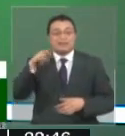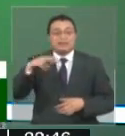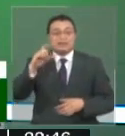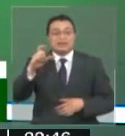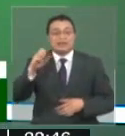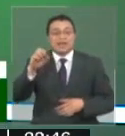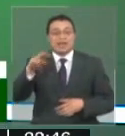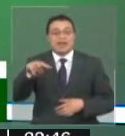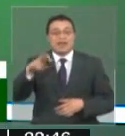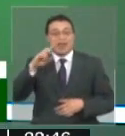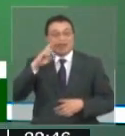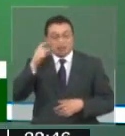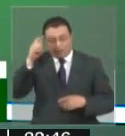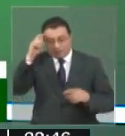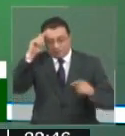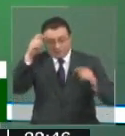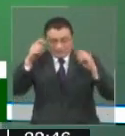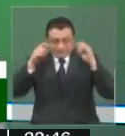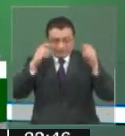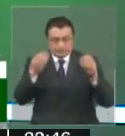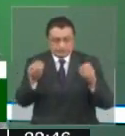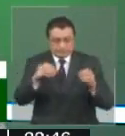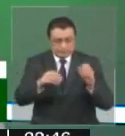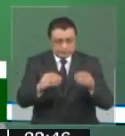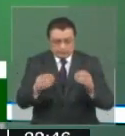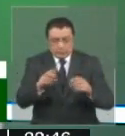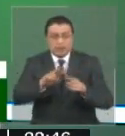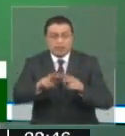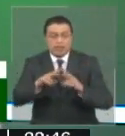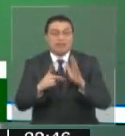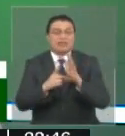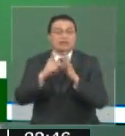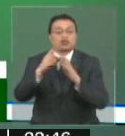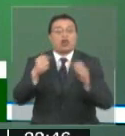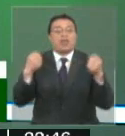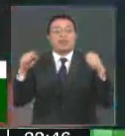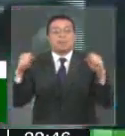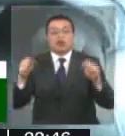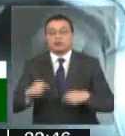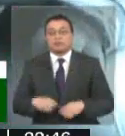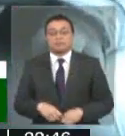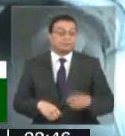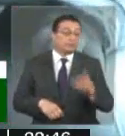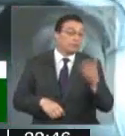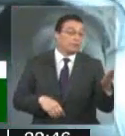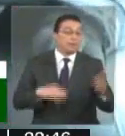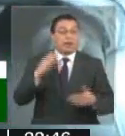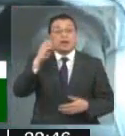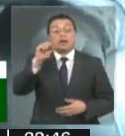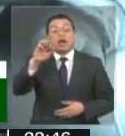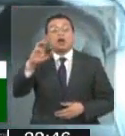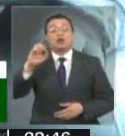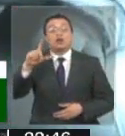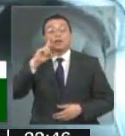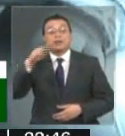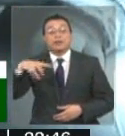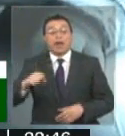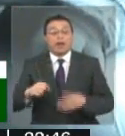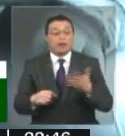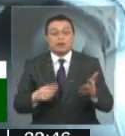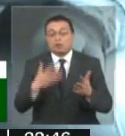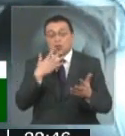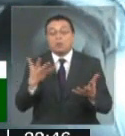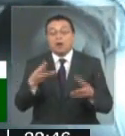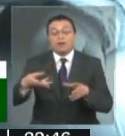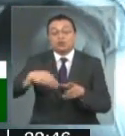más poder inventar cosas para... Uh-huh. Poder desarrollar deporte, cosas. Carito, ¿cómo ves tú también la inclusión de